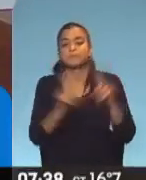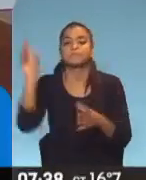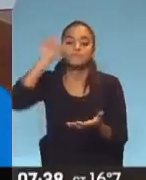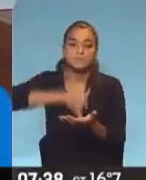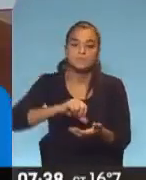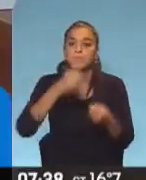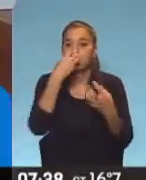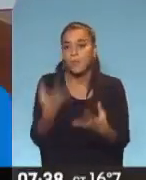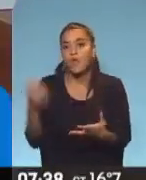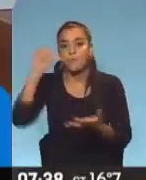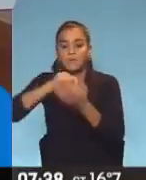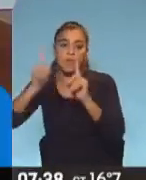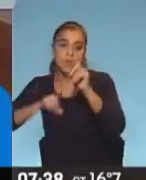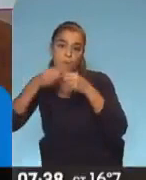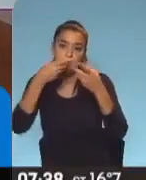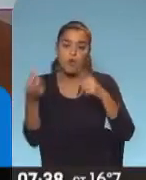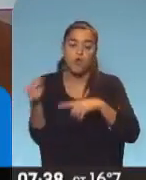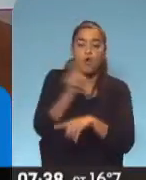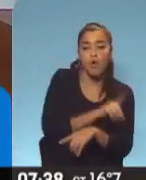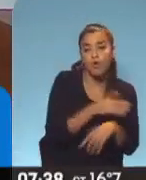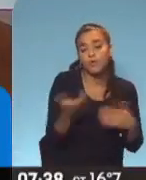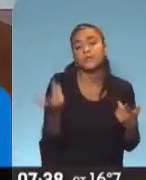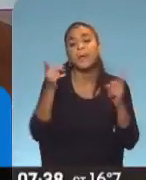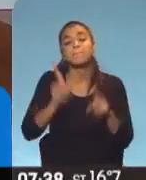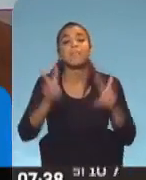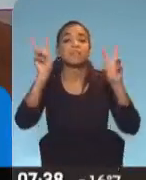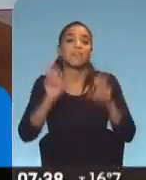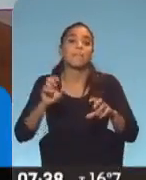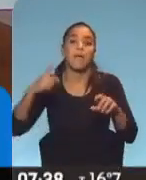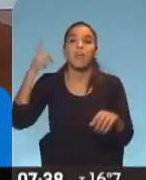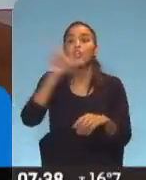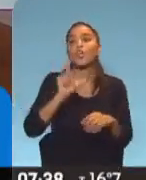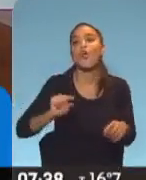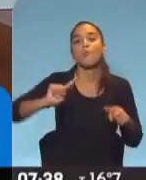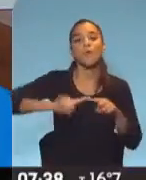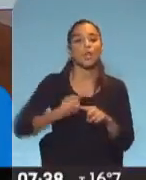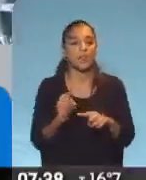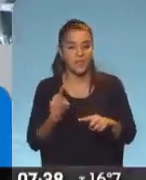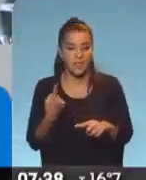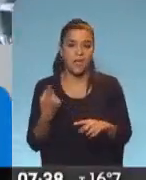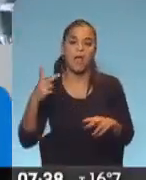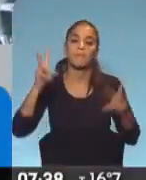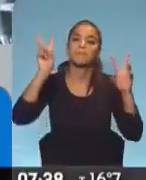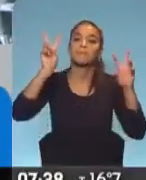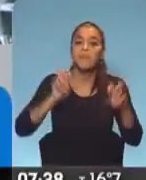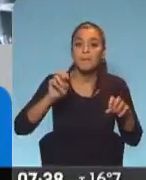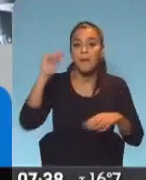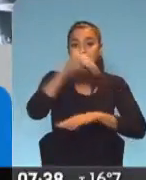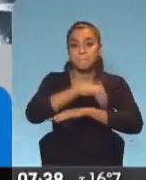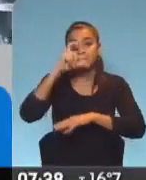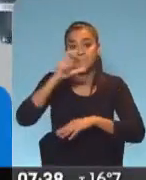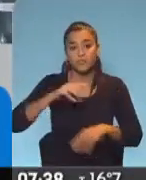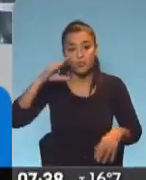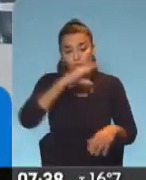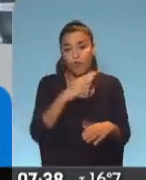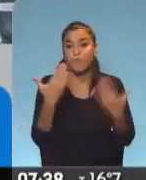rebotarán mejor que otros, algunos. Y detrás de esto también hay una cuestión geopolítica, que es el precio del petróleo. es la principal variable para entender, siempre